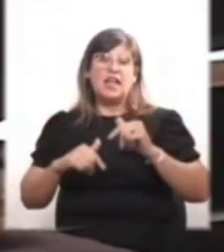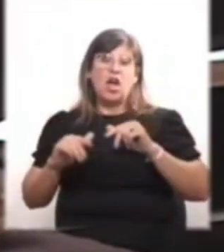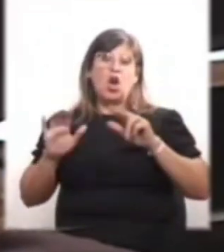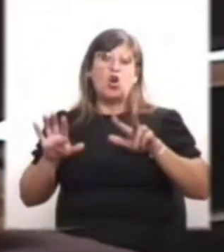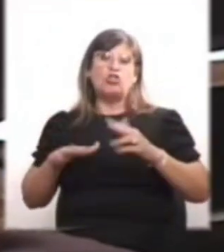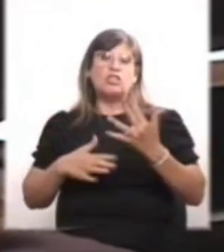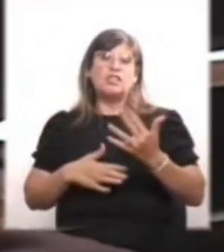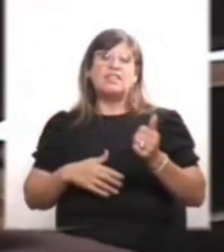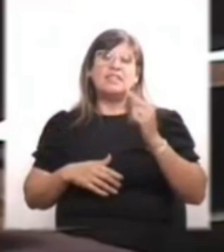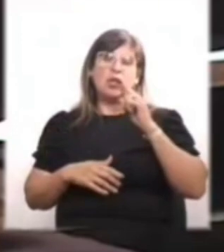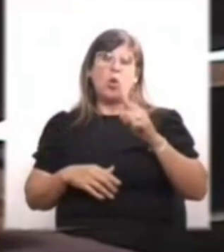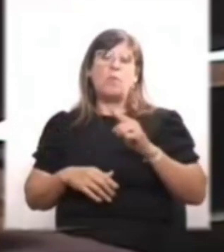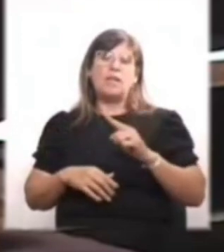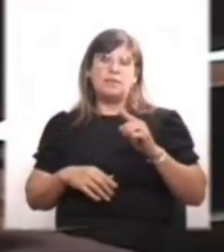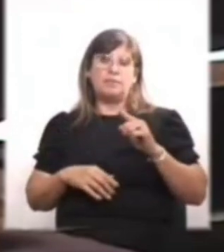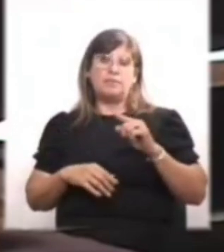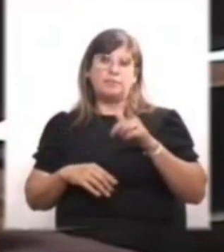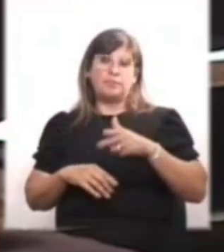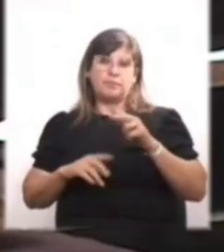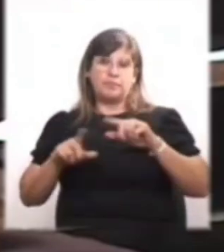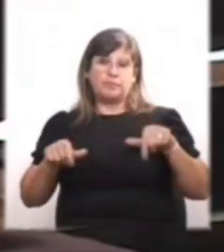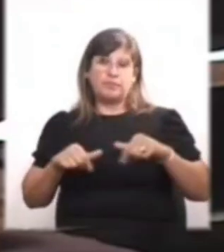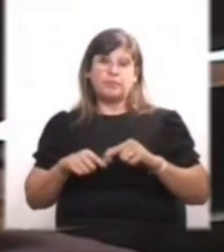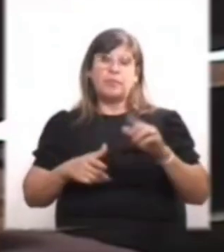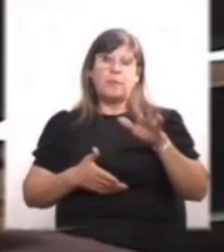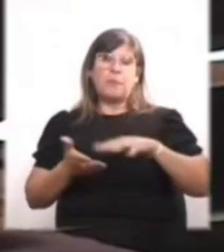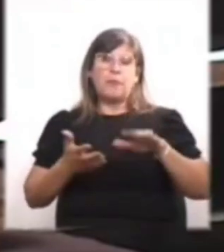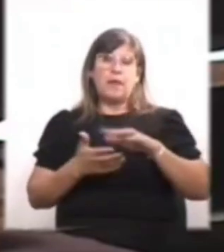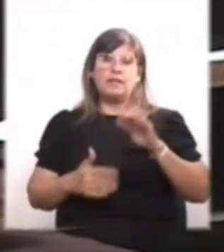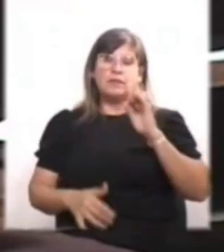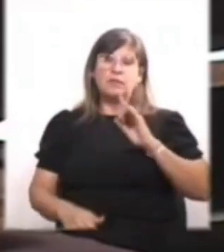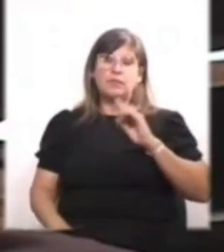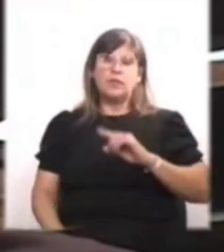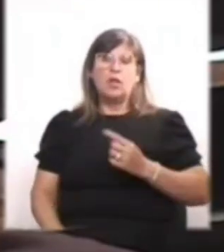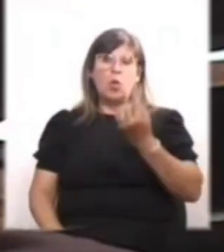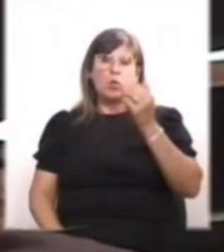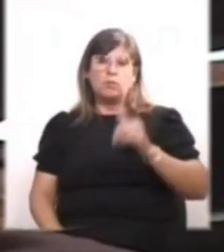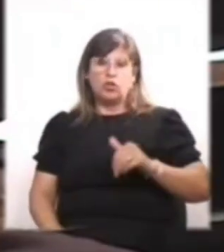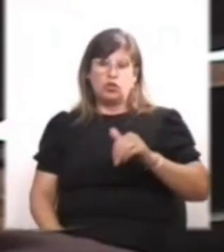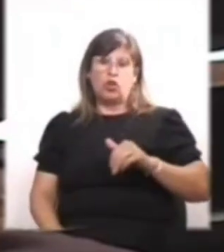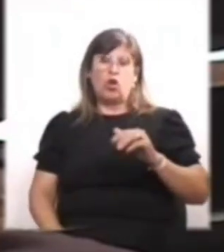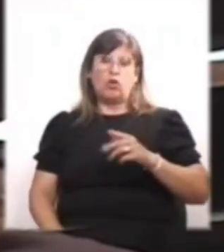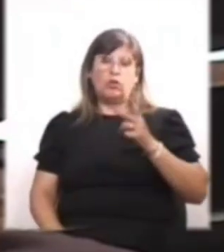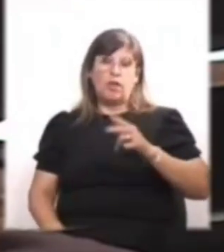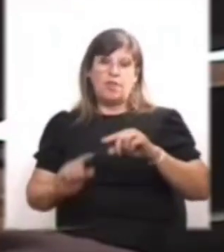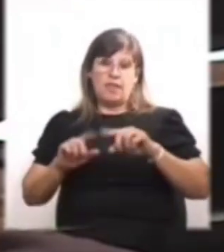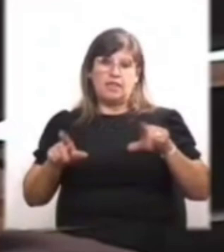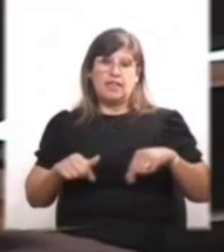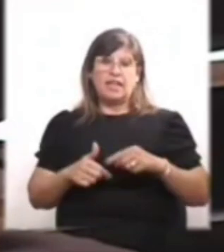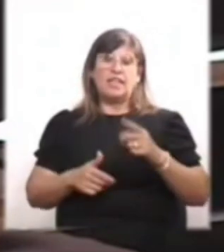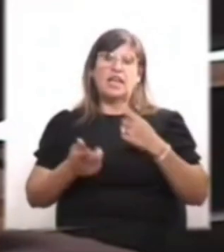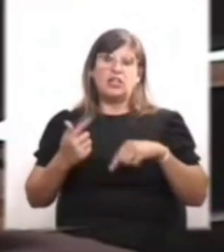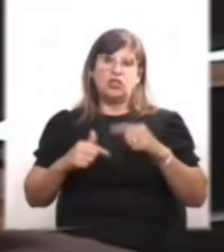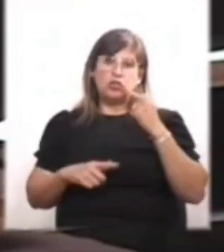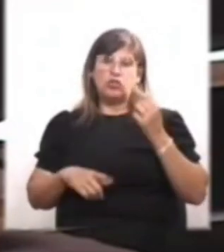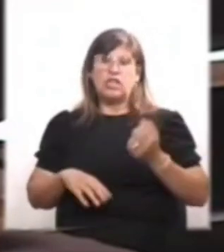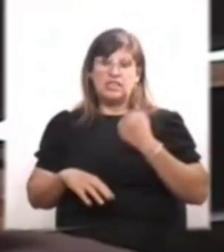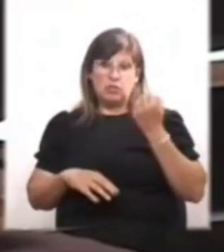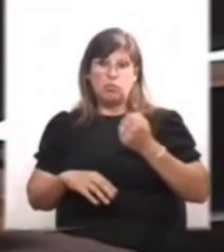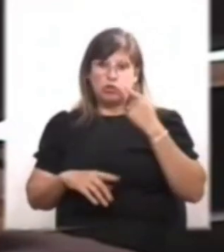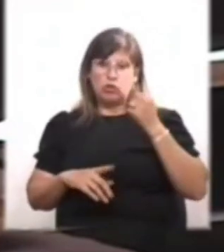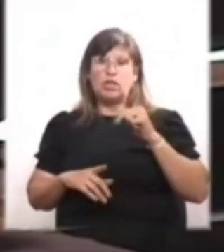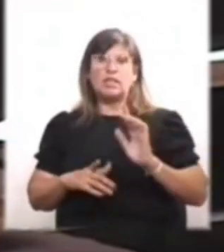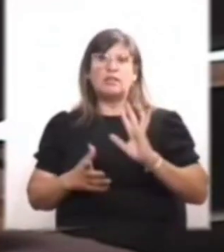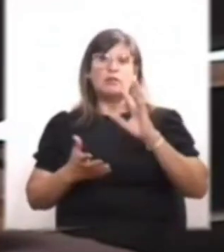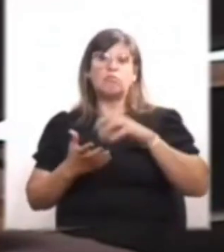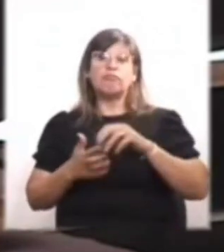1.085.000 hectáreas. Y el área de lácteos, lechería, 1 millón de hectáreas. Es decir, que es muy importante el área que ocupa el rubro